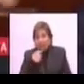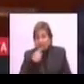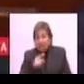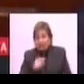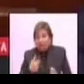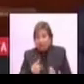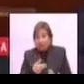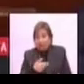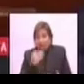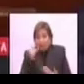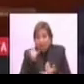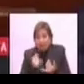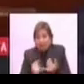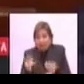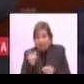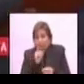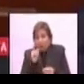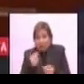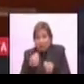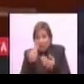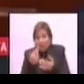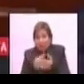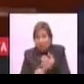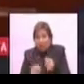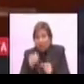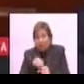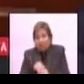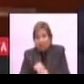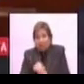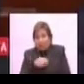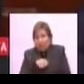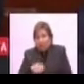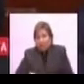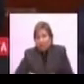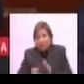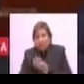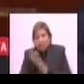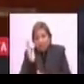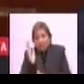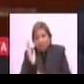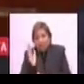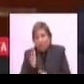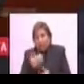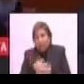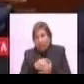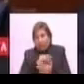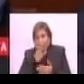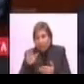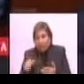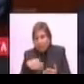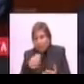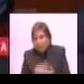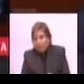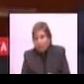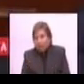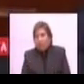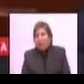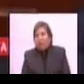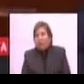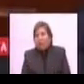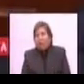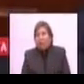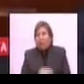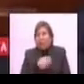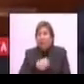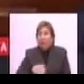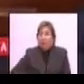en la que vamos a terminar no dándole la confianza a un gabinete y se va a tener que ir. Y se va a tener que ir completo. Y el presidente